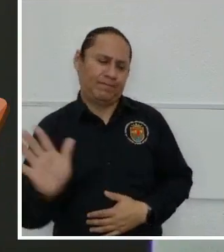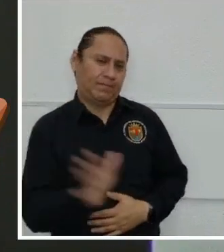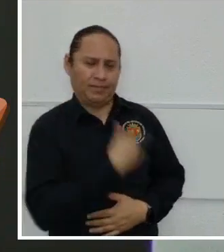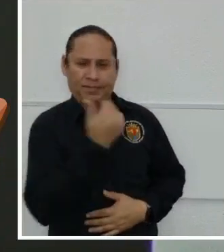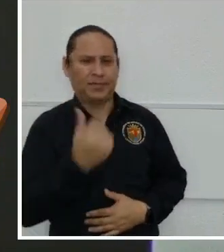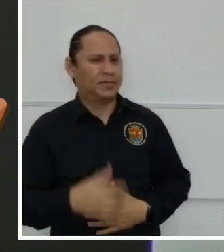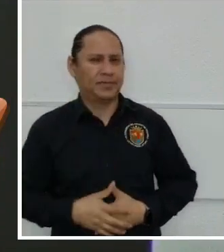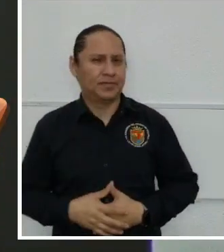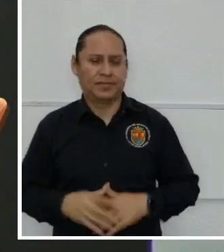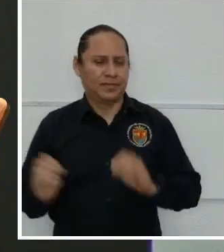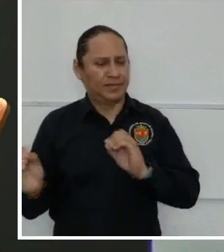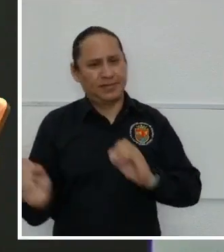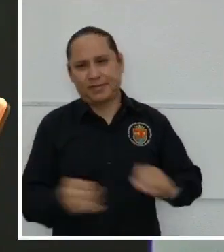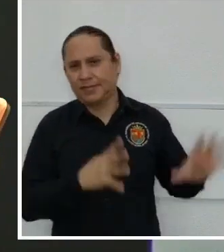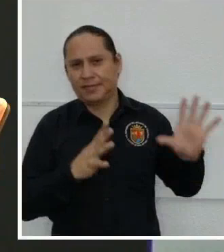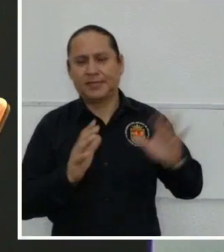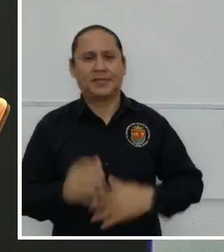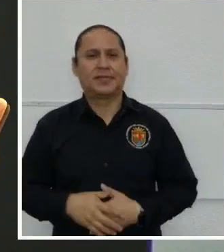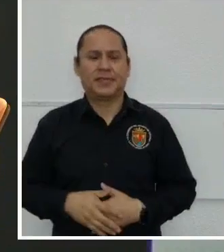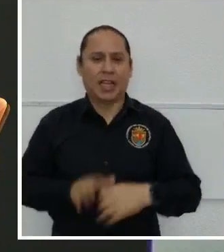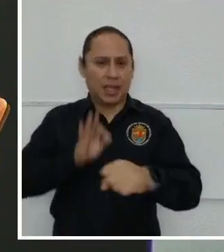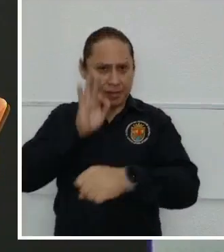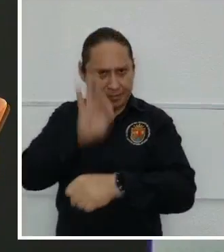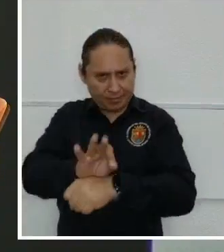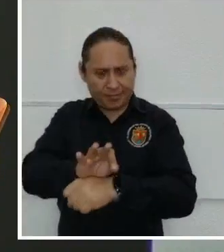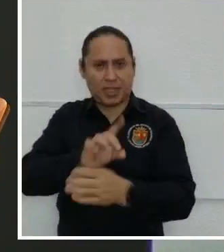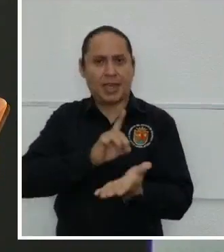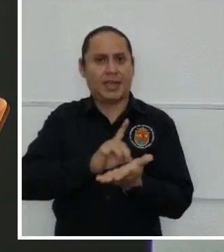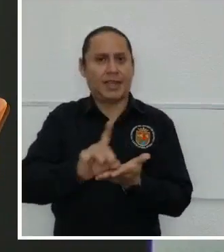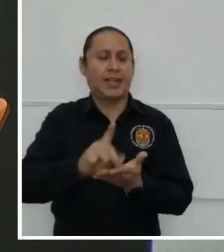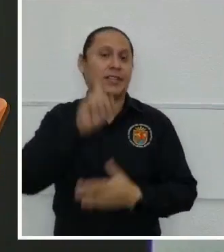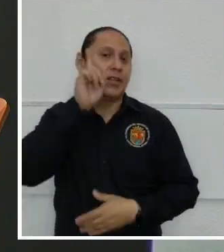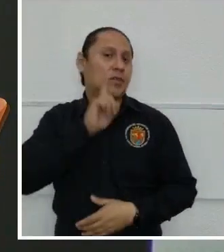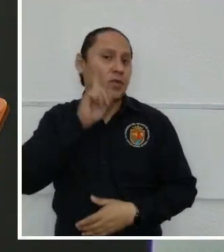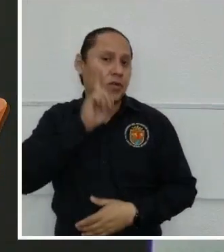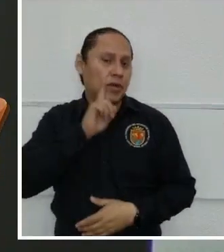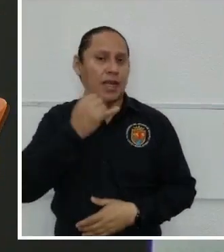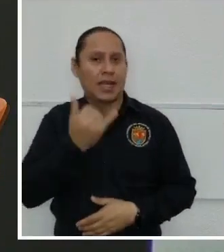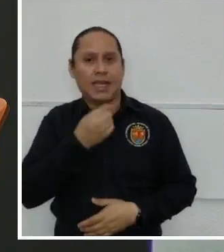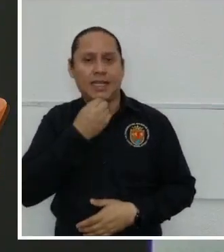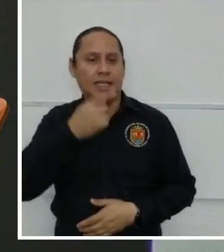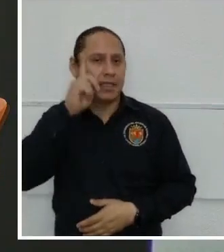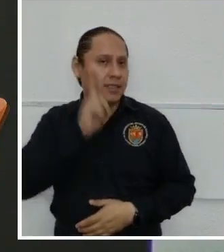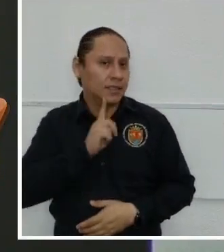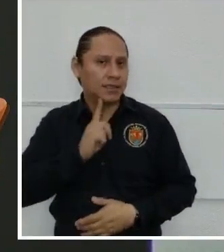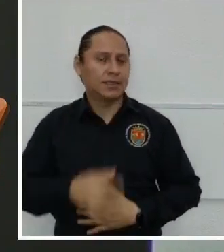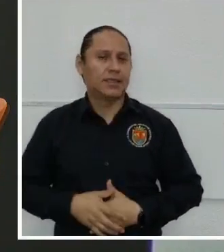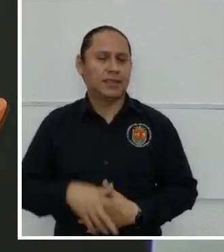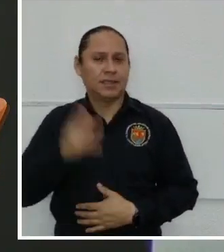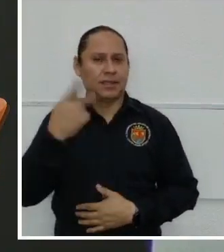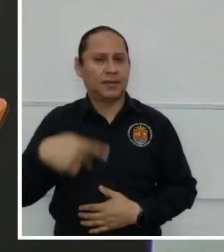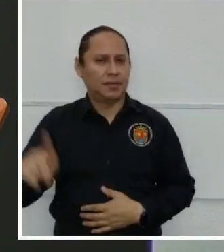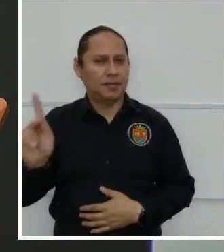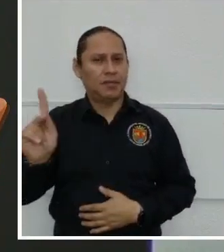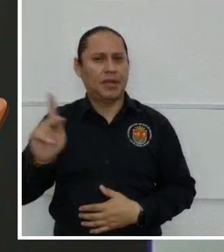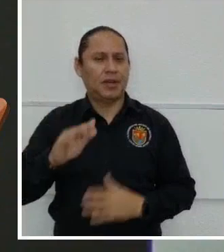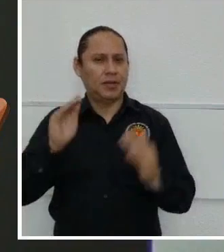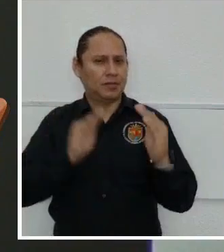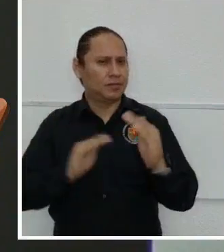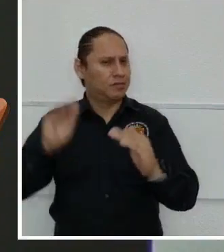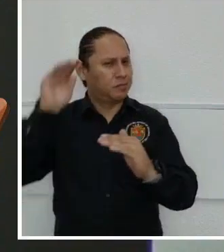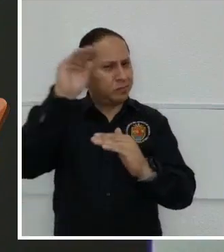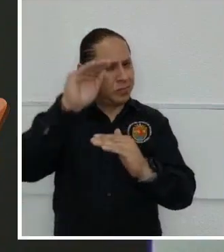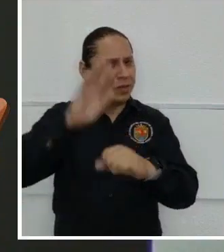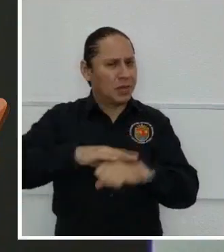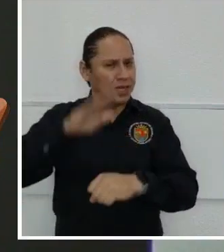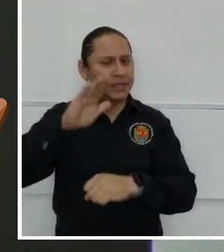que hay que proteger el derecho de la mujer y de las niñas, pero por encima de